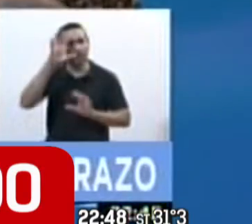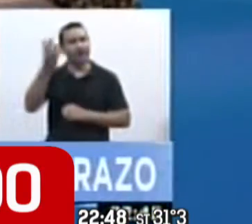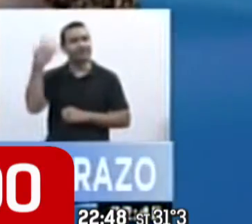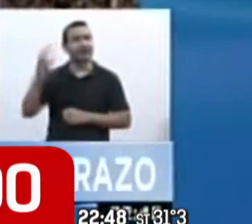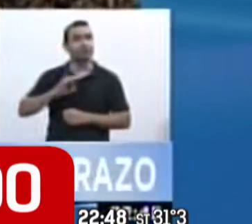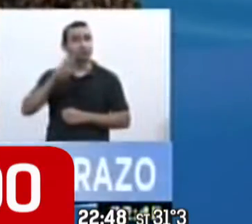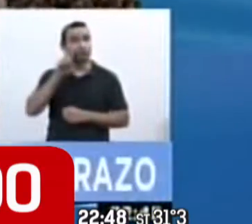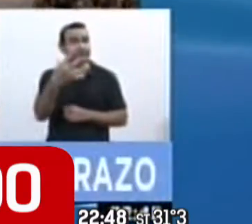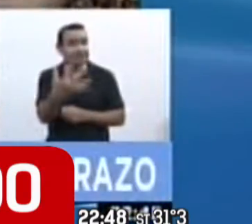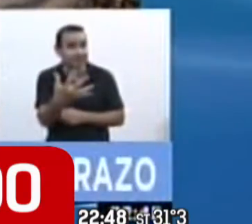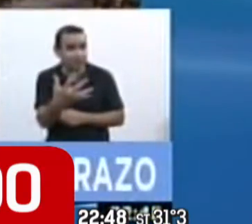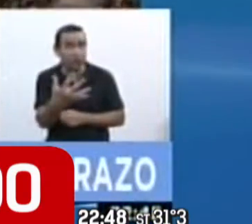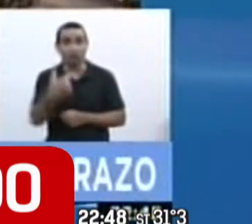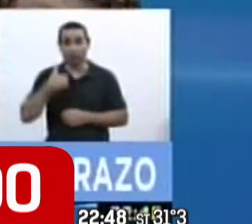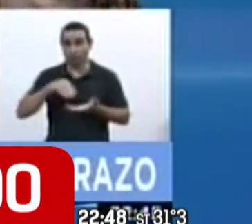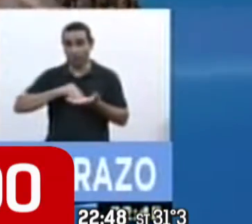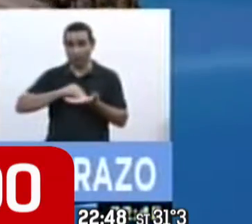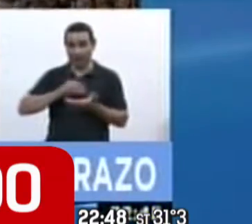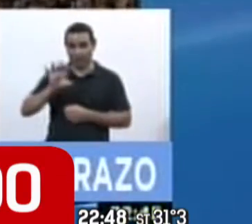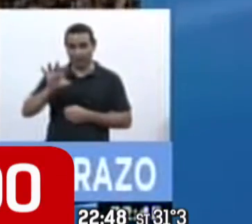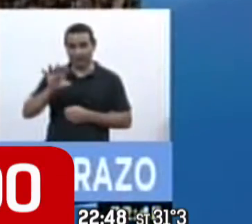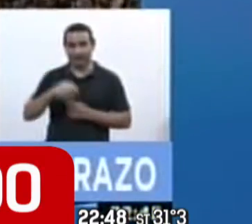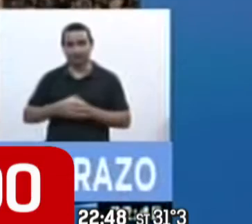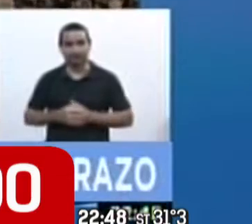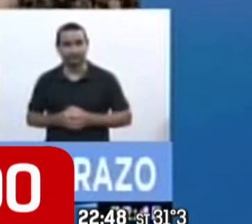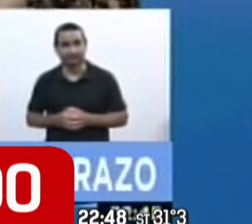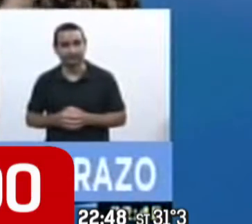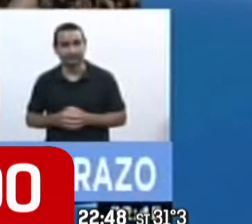año 2005, siendo diputado provincial,